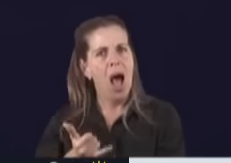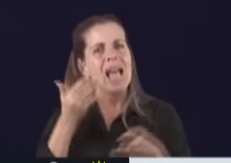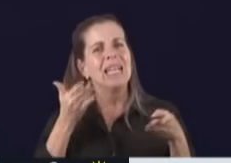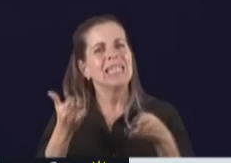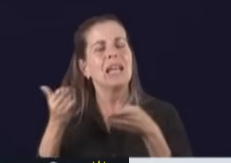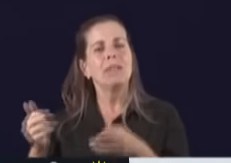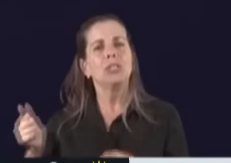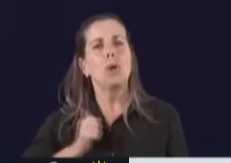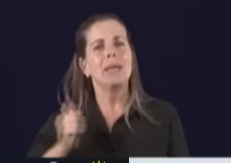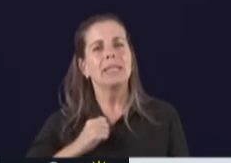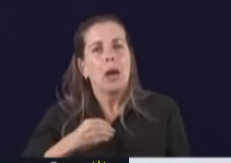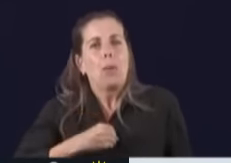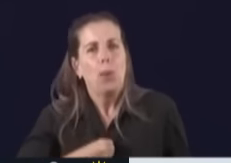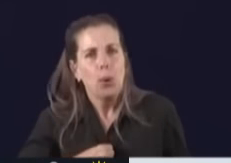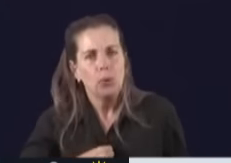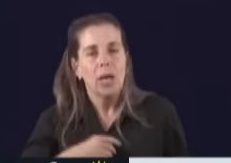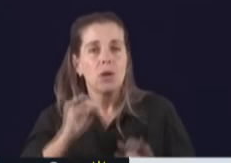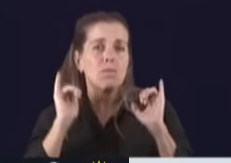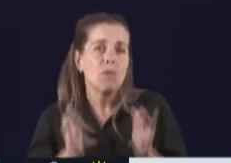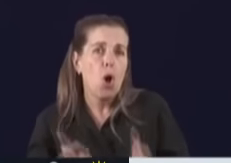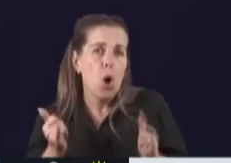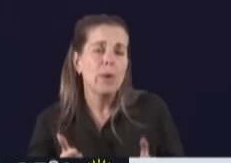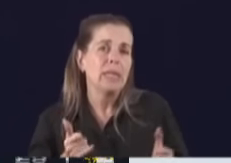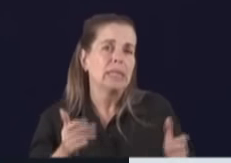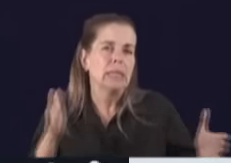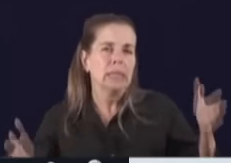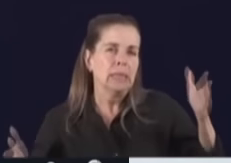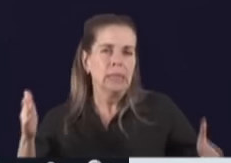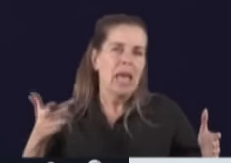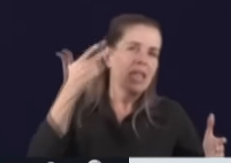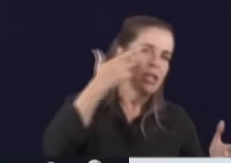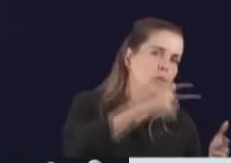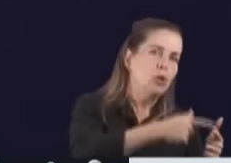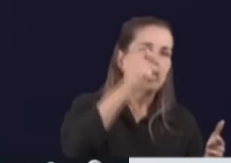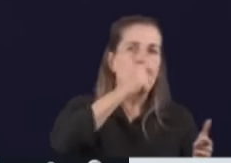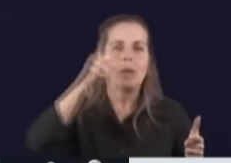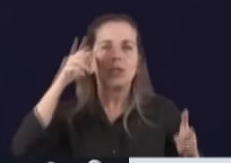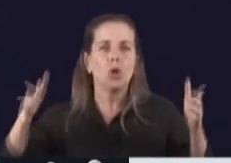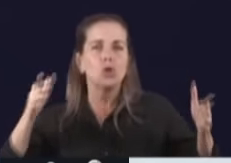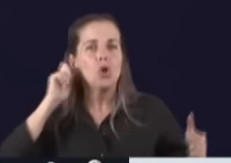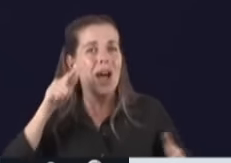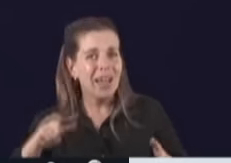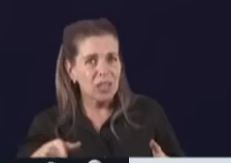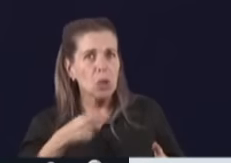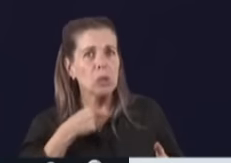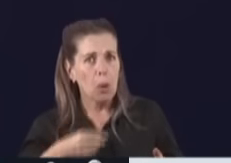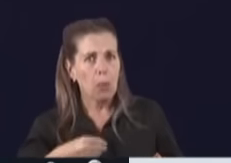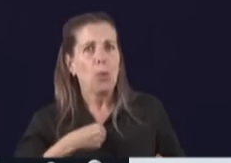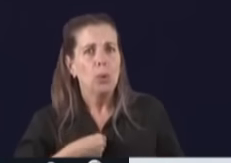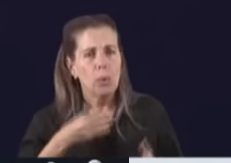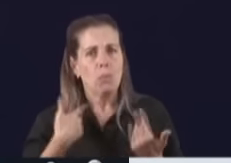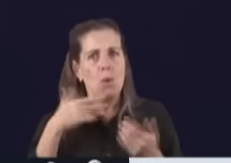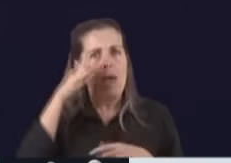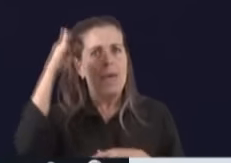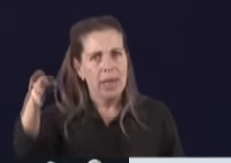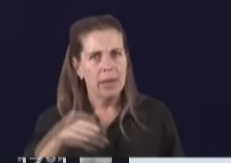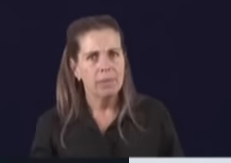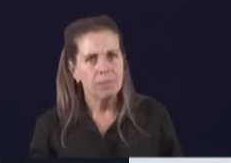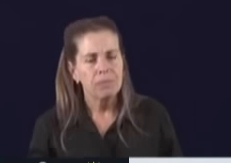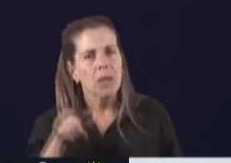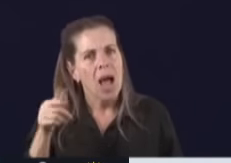aquellos jóvenes entre 18 y 28 años que desean servir a la patria. Funciona un programa educativo